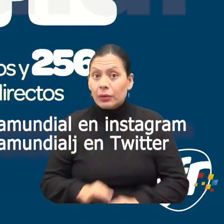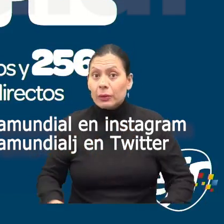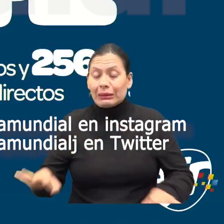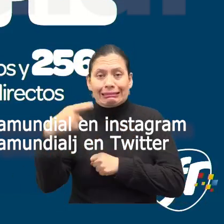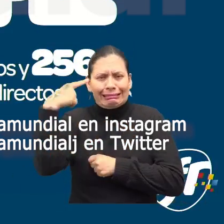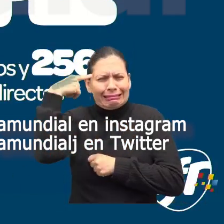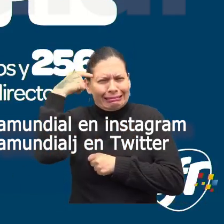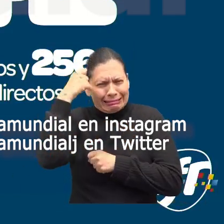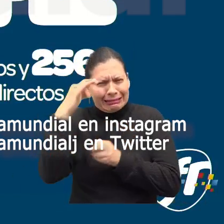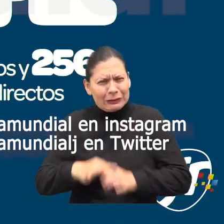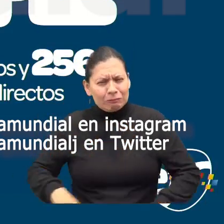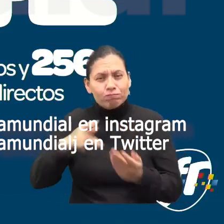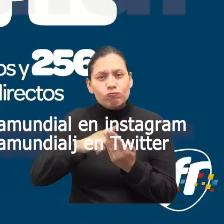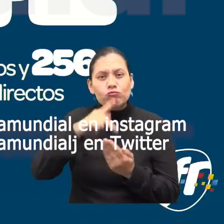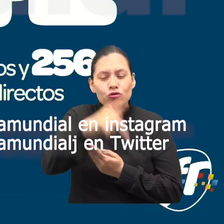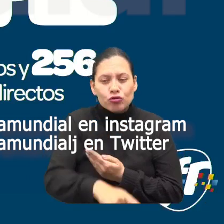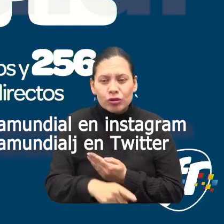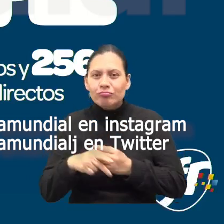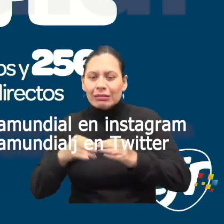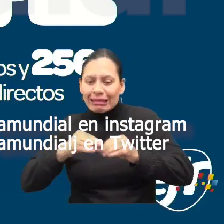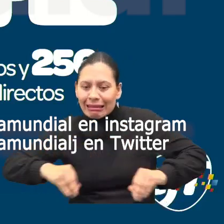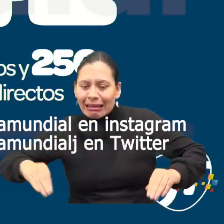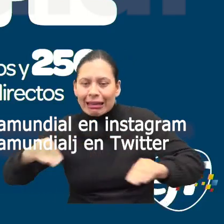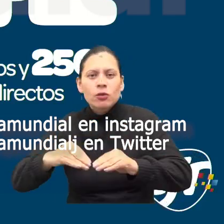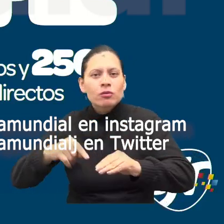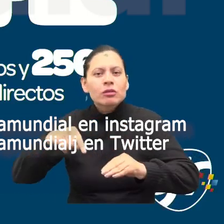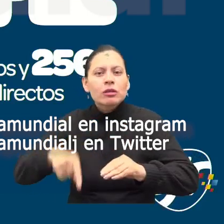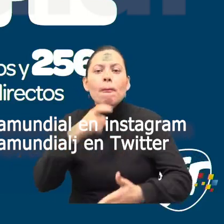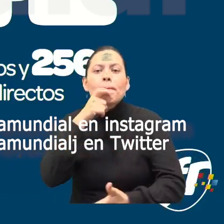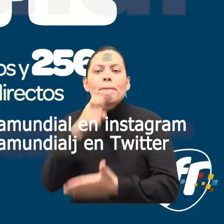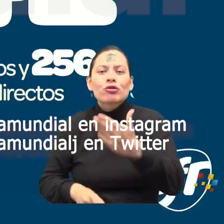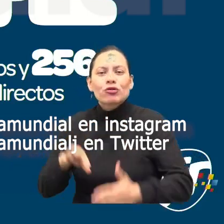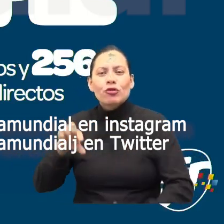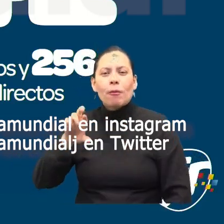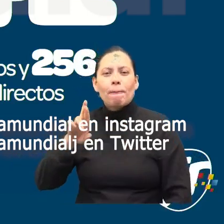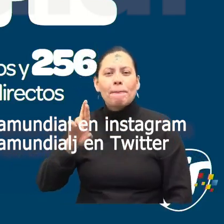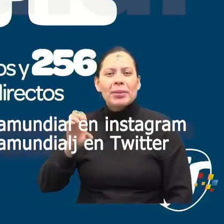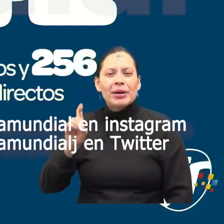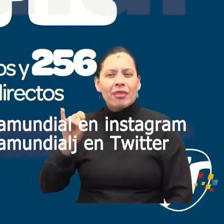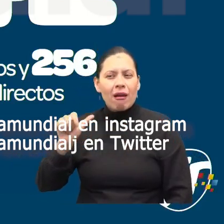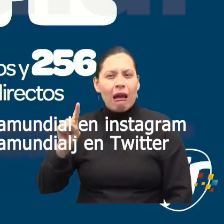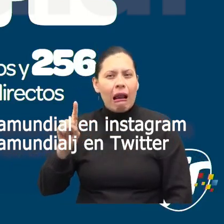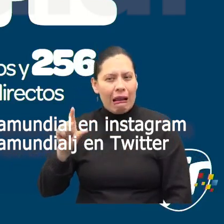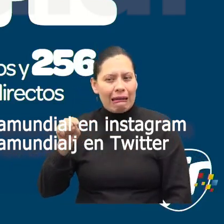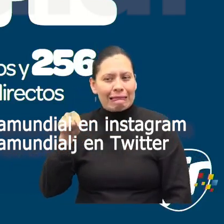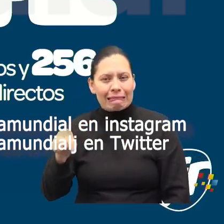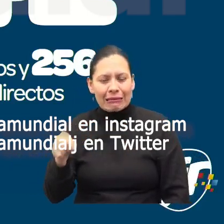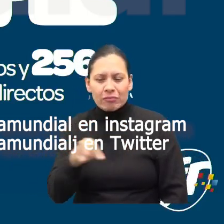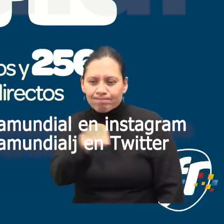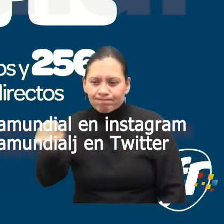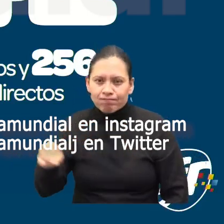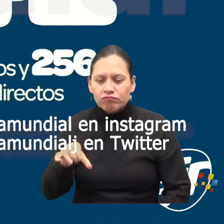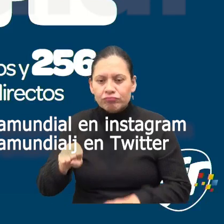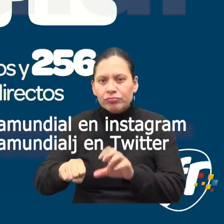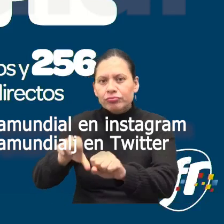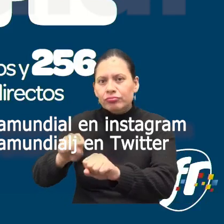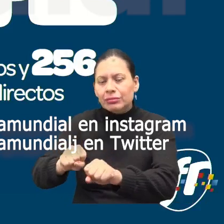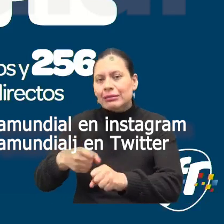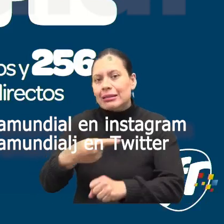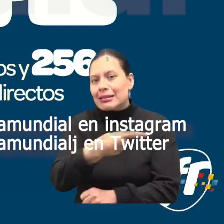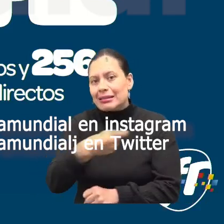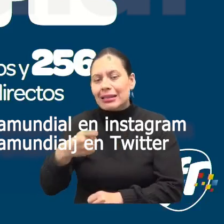más importantes de estos proyectos son la gestión predial. Nosotros ya casi que estamos cerrando la primera fase de gestión predial. Ya adquirimos 156